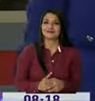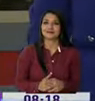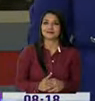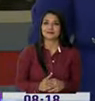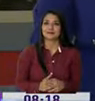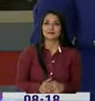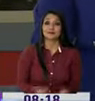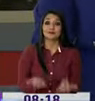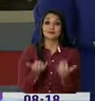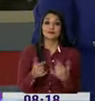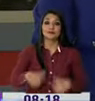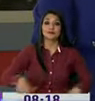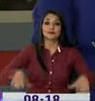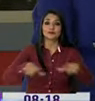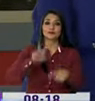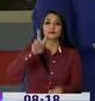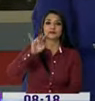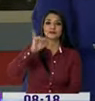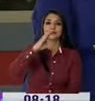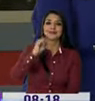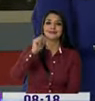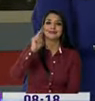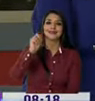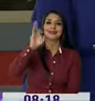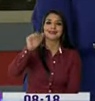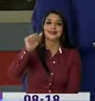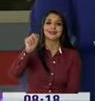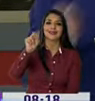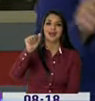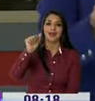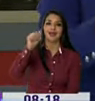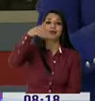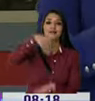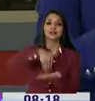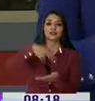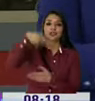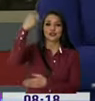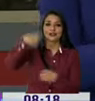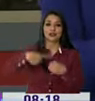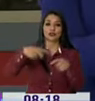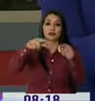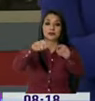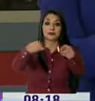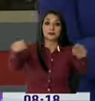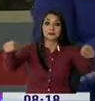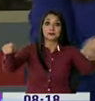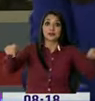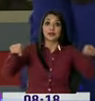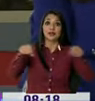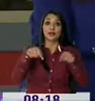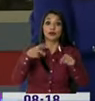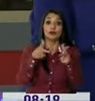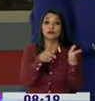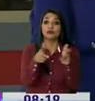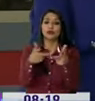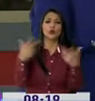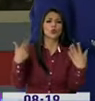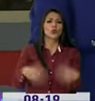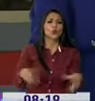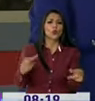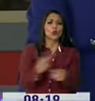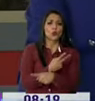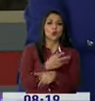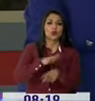Ahora nos vamos hasta el sector de la Vicentina Baja, en el centro norte de Quito. Ahí un mirador se ha convertido en un sitio peligroso por la falta de